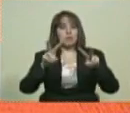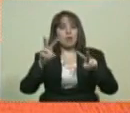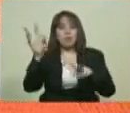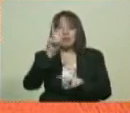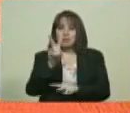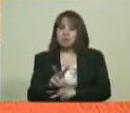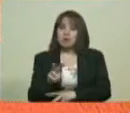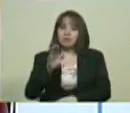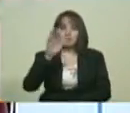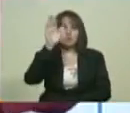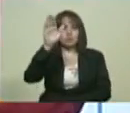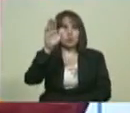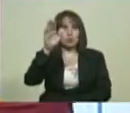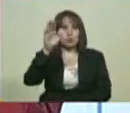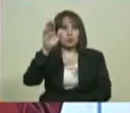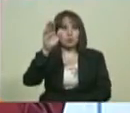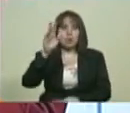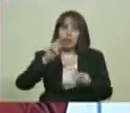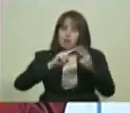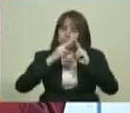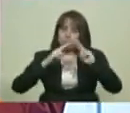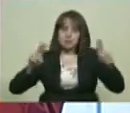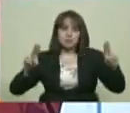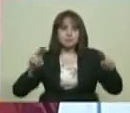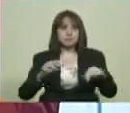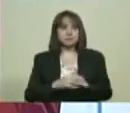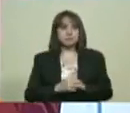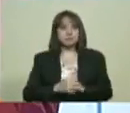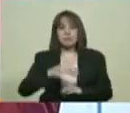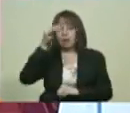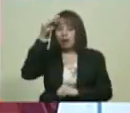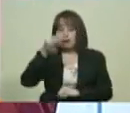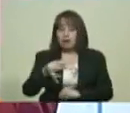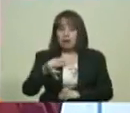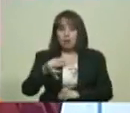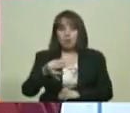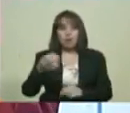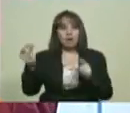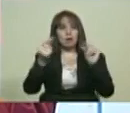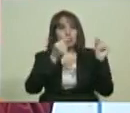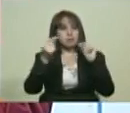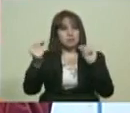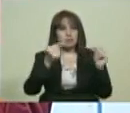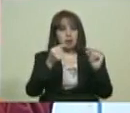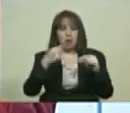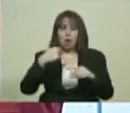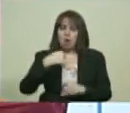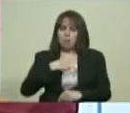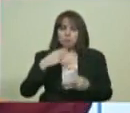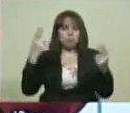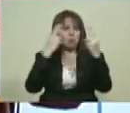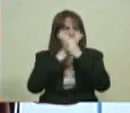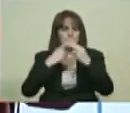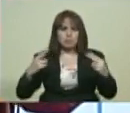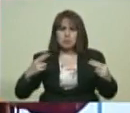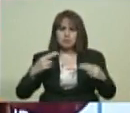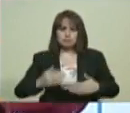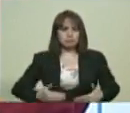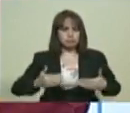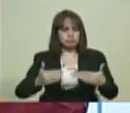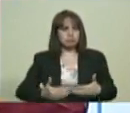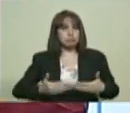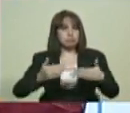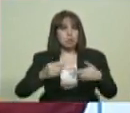futuro aún más en paz. Creo en el diálogo y hoy me comprometí a impulsar un gran proceso de